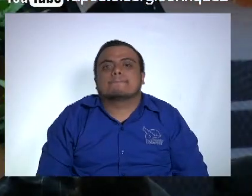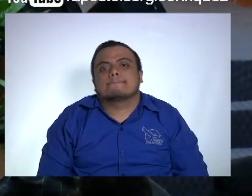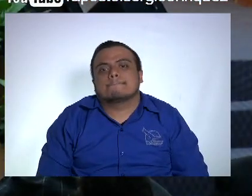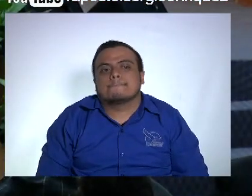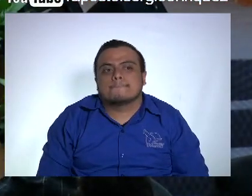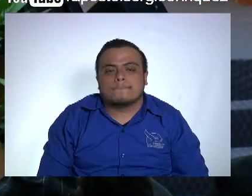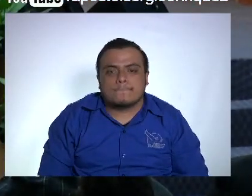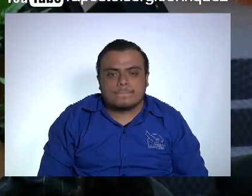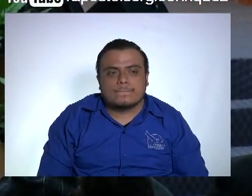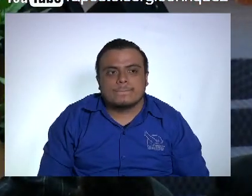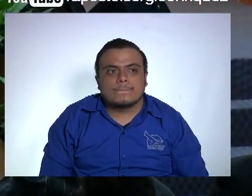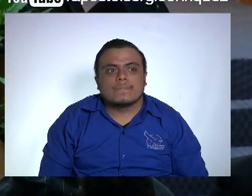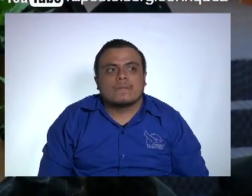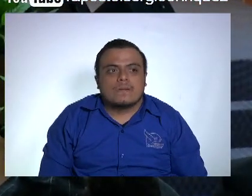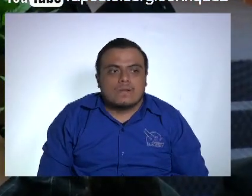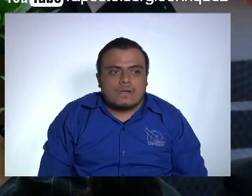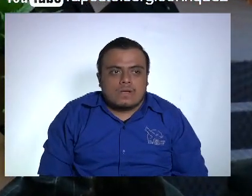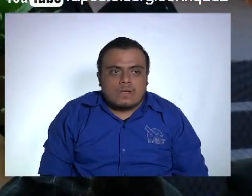Aleluya.